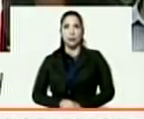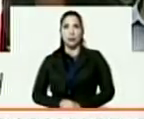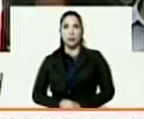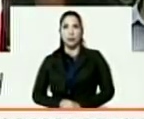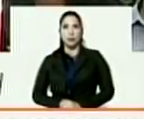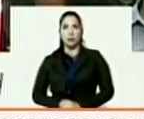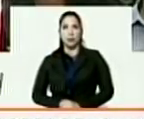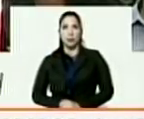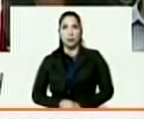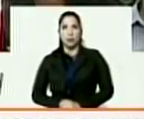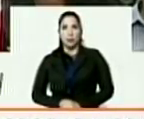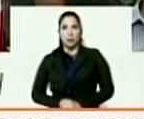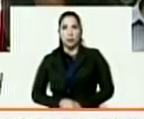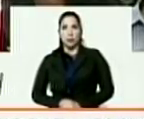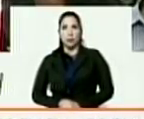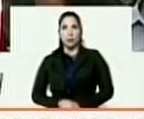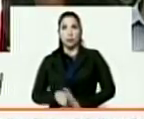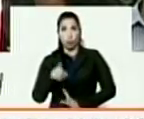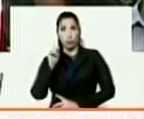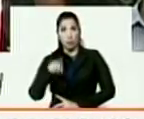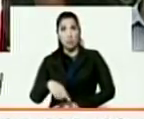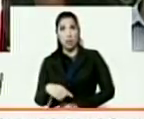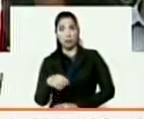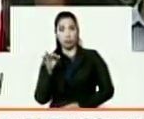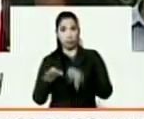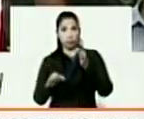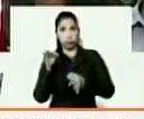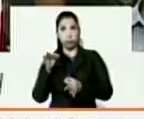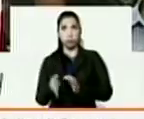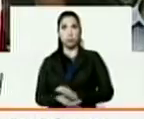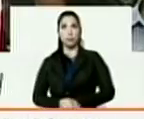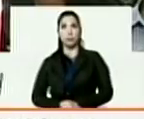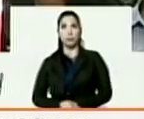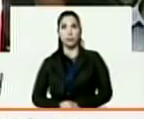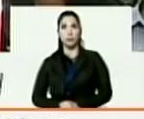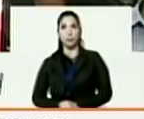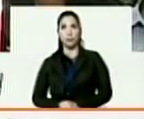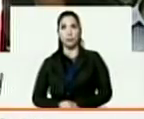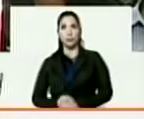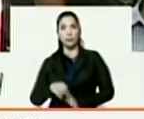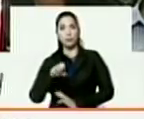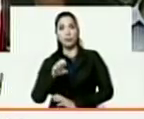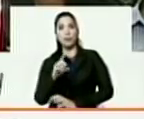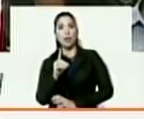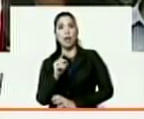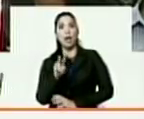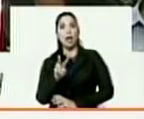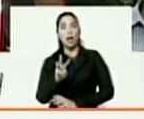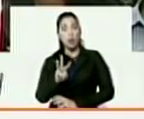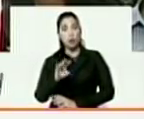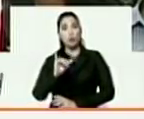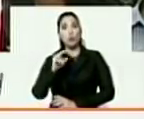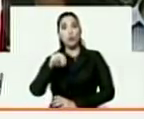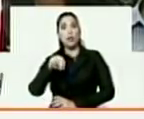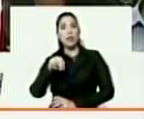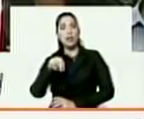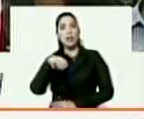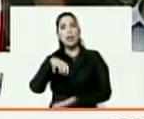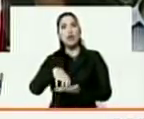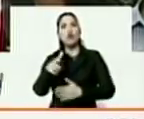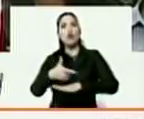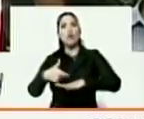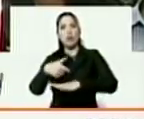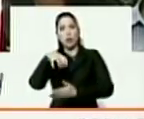todos los gatos jugados los criminólogos abogado edwin nuestro gobernador nuestro querido hermano gobernador edwin